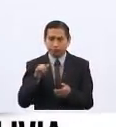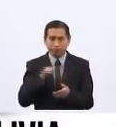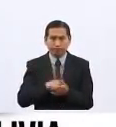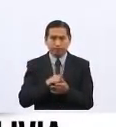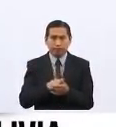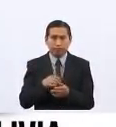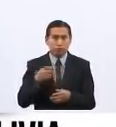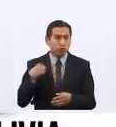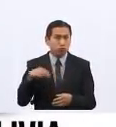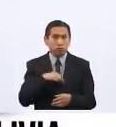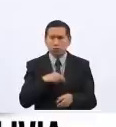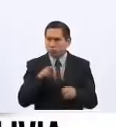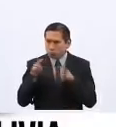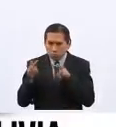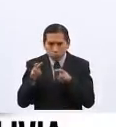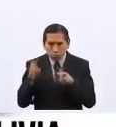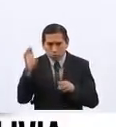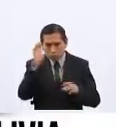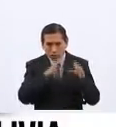para buscar